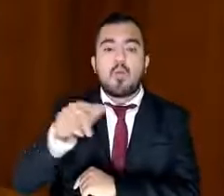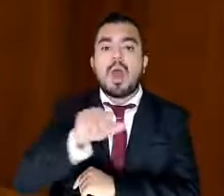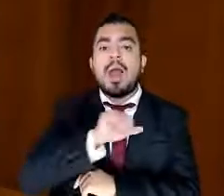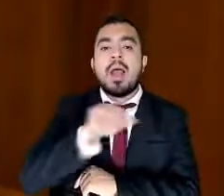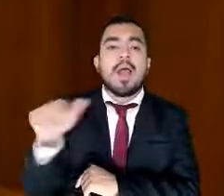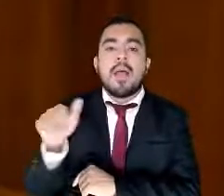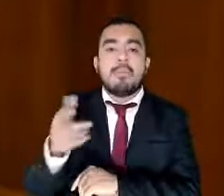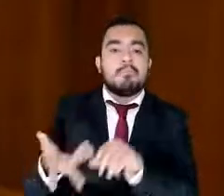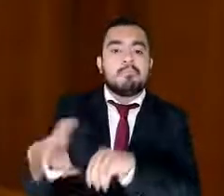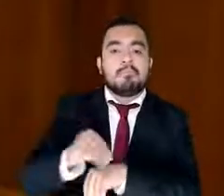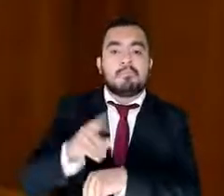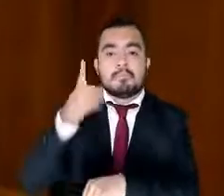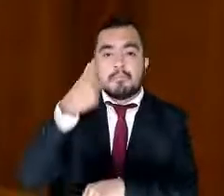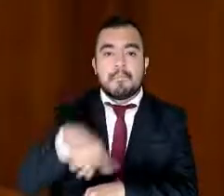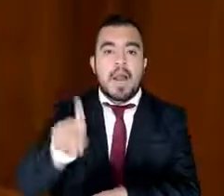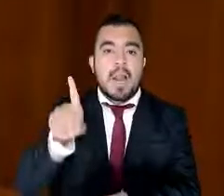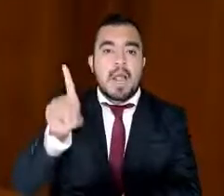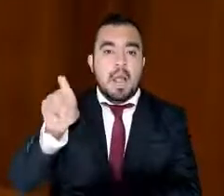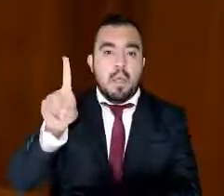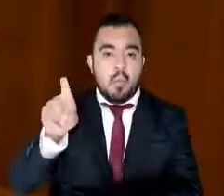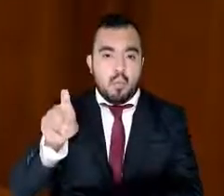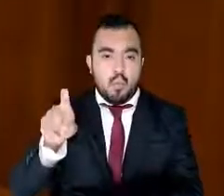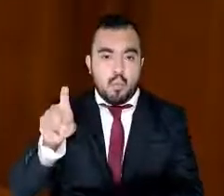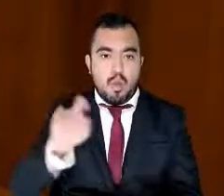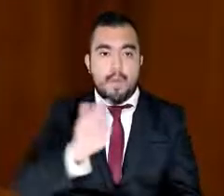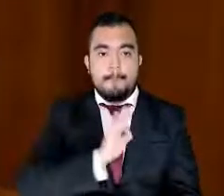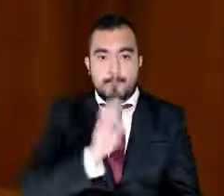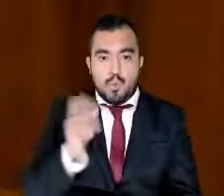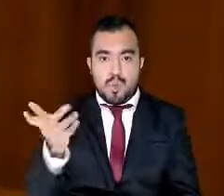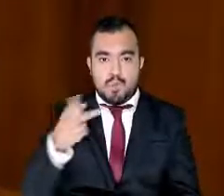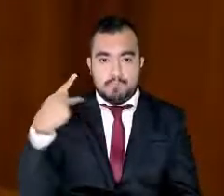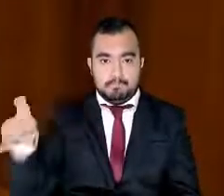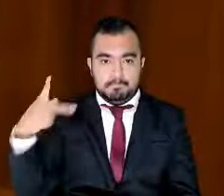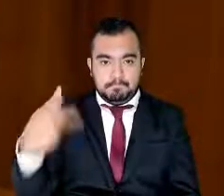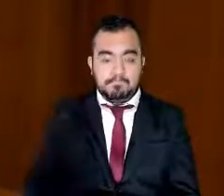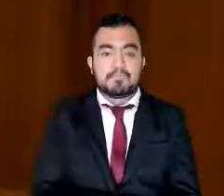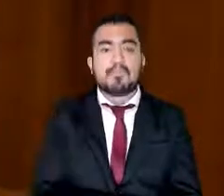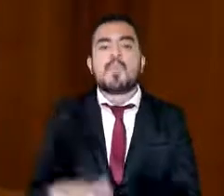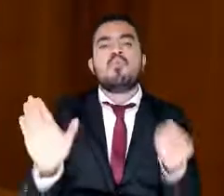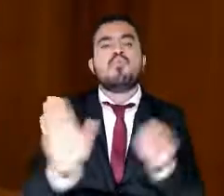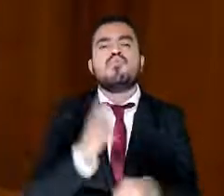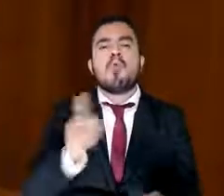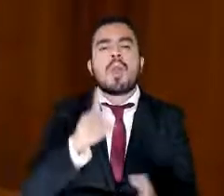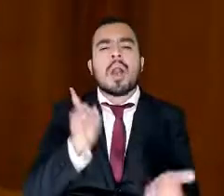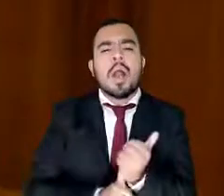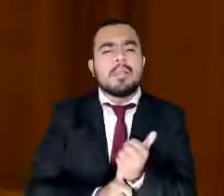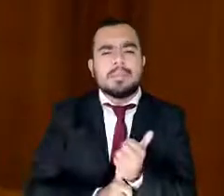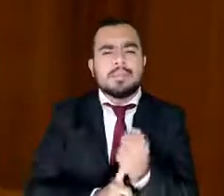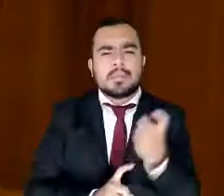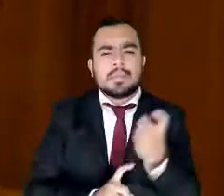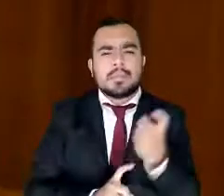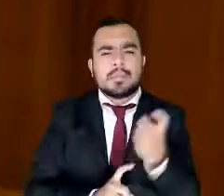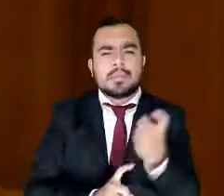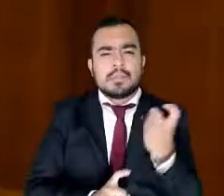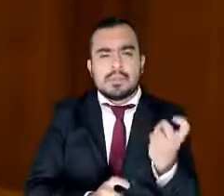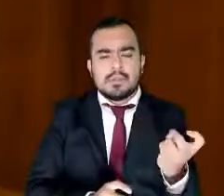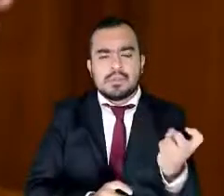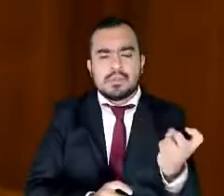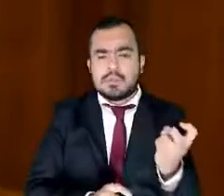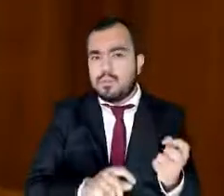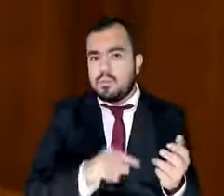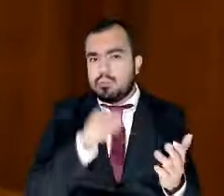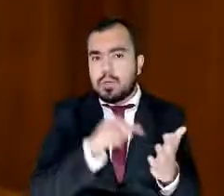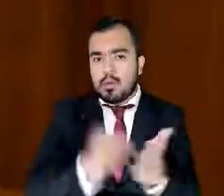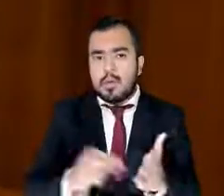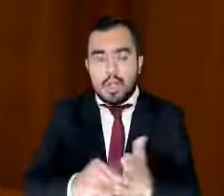derechos de consumo por los derechos de agua. ¿Por qué en todas estas obras tenemos beneficios